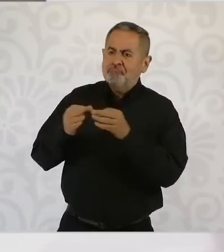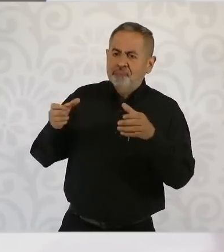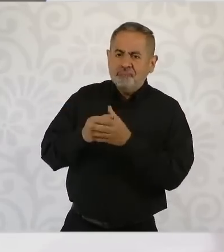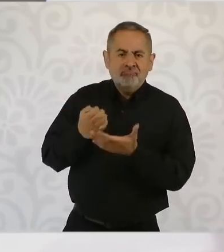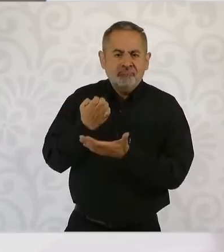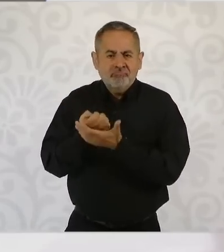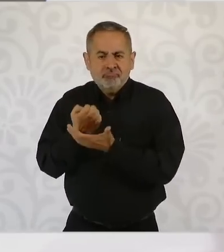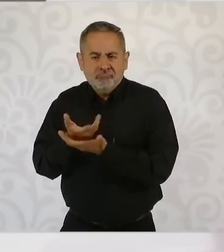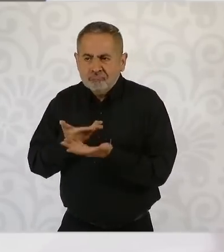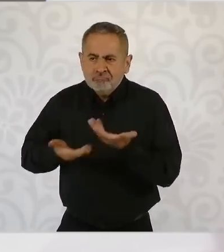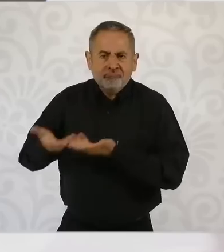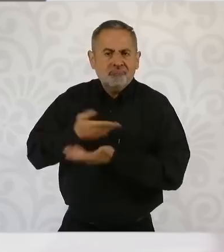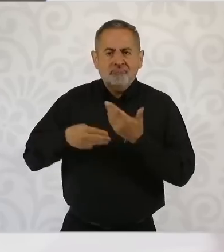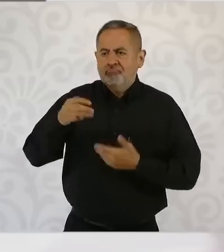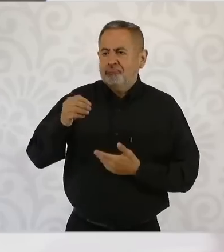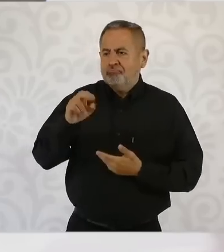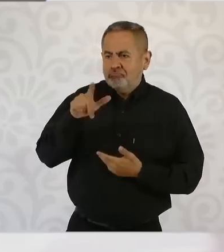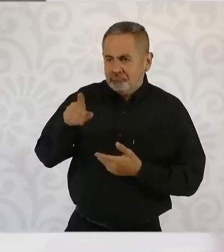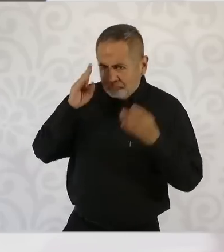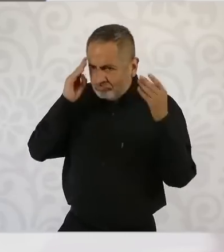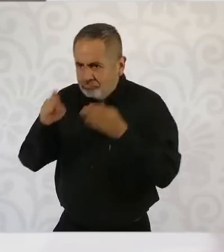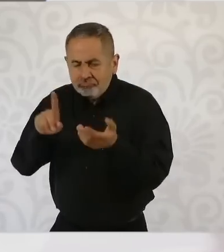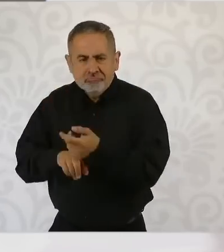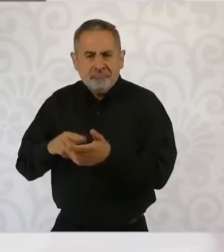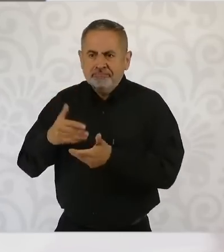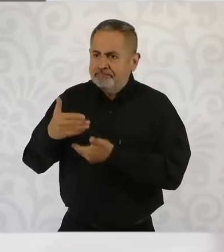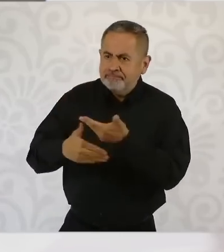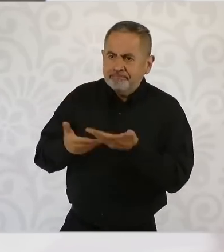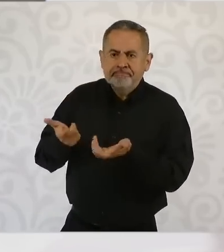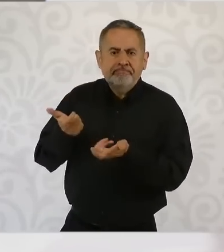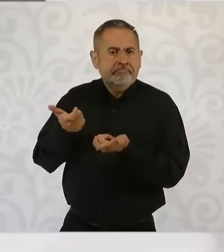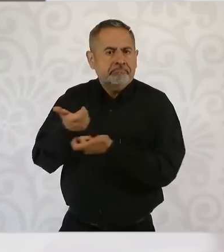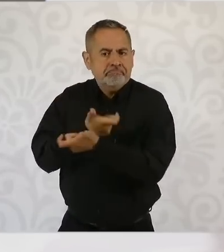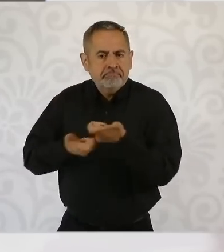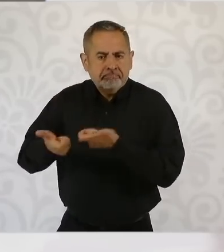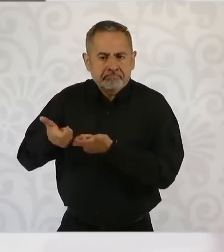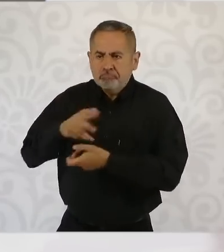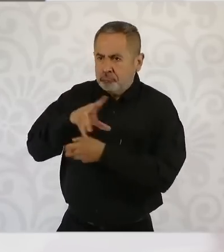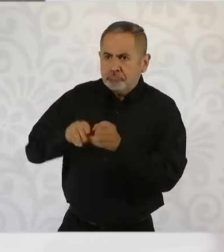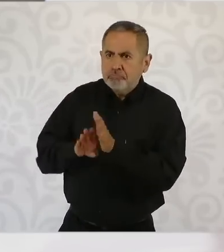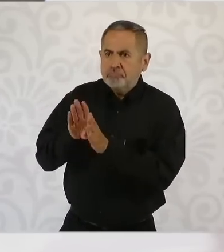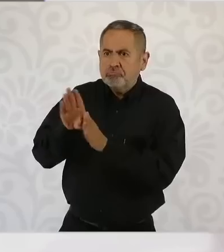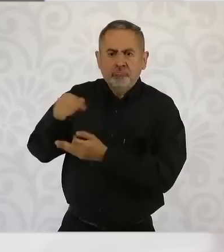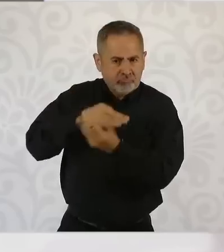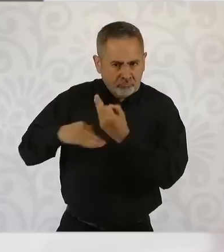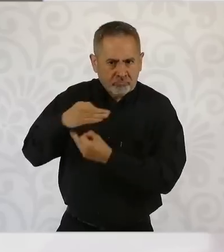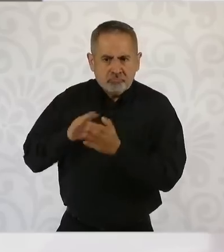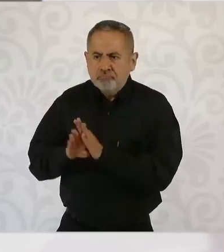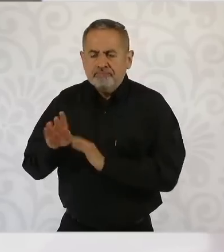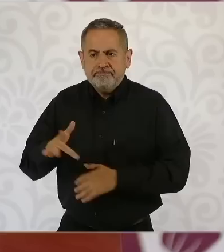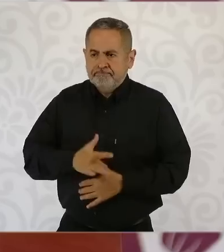la economía moral, de la prosperidad compartida, del